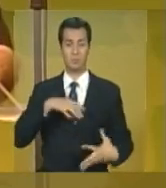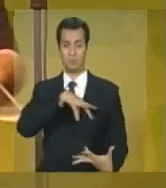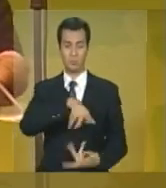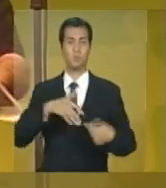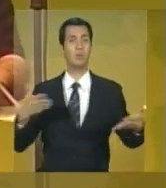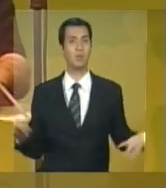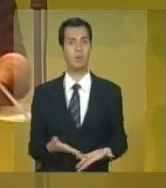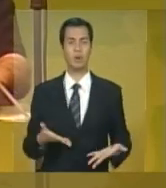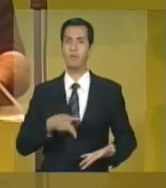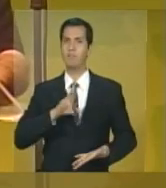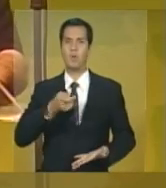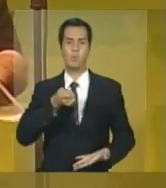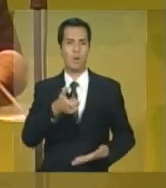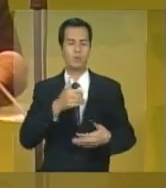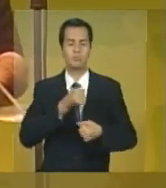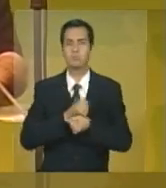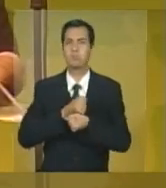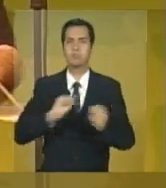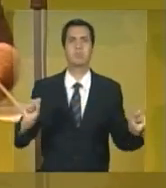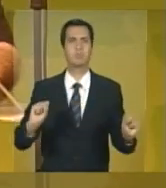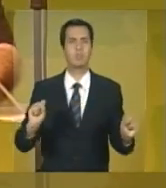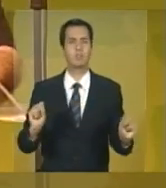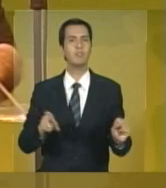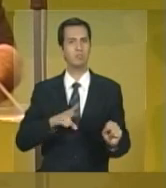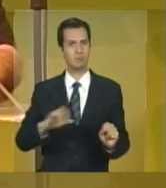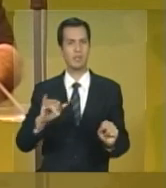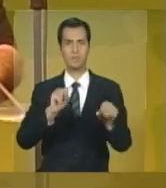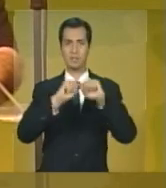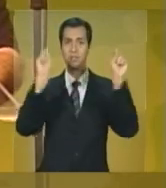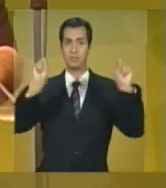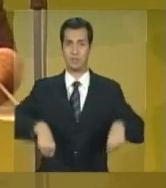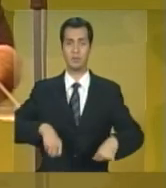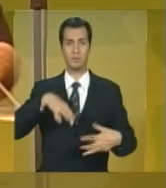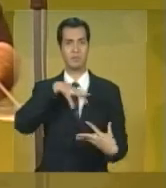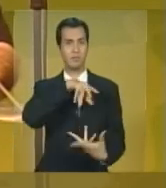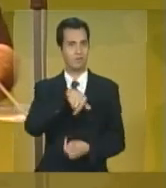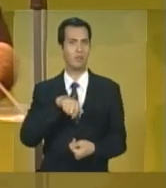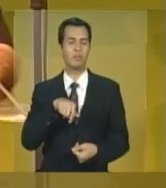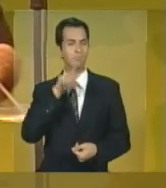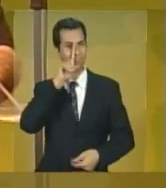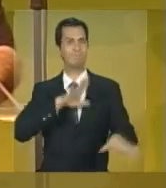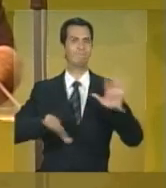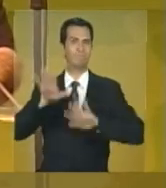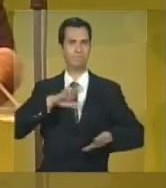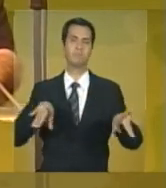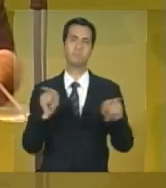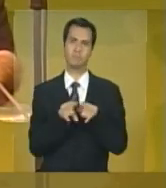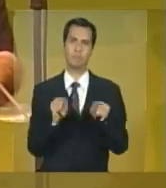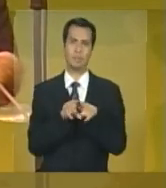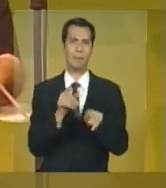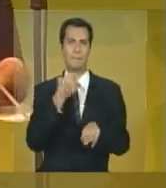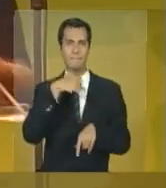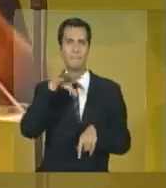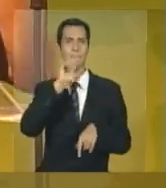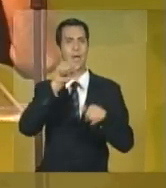magnitud tal que está poniendo en riesgo al propio sistema Tierra y a nuestra madre Tierra.